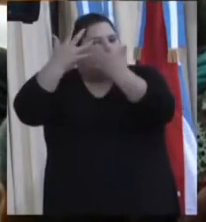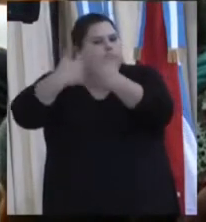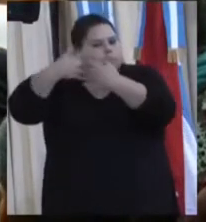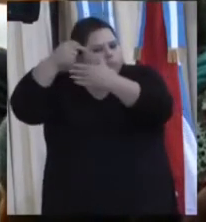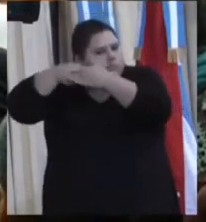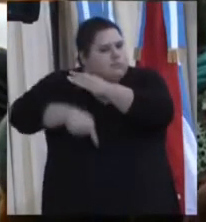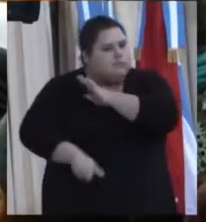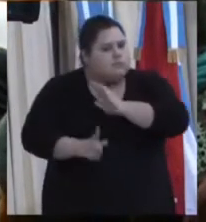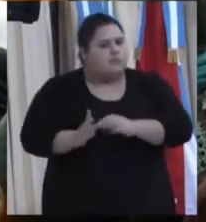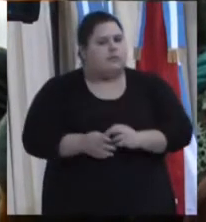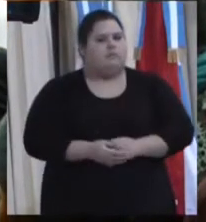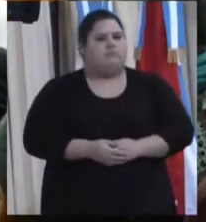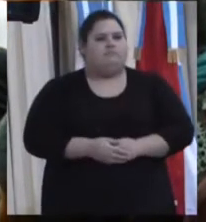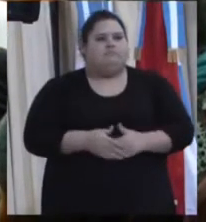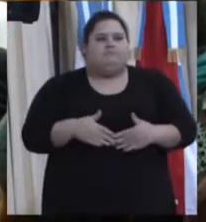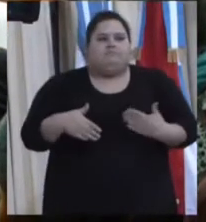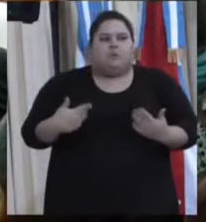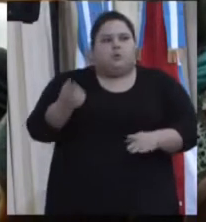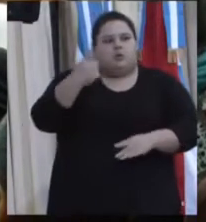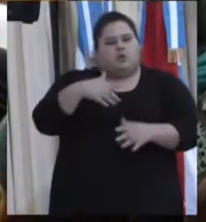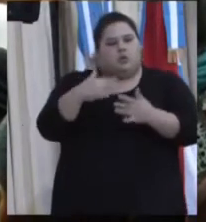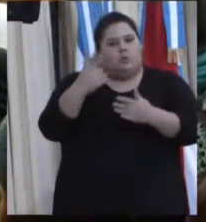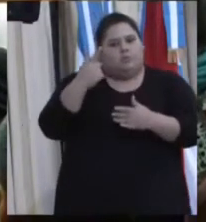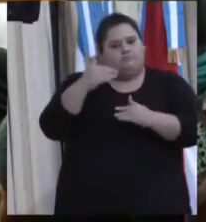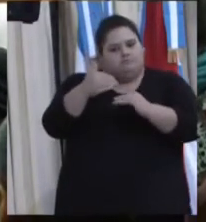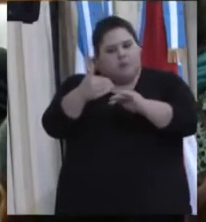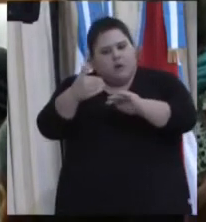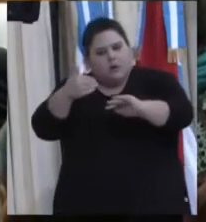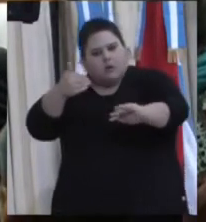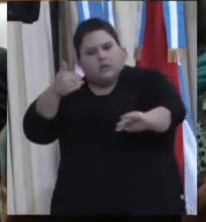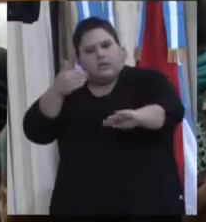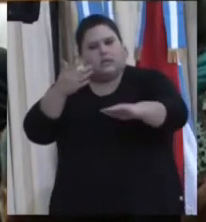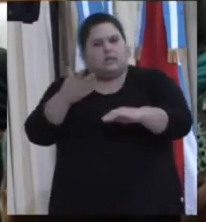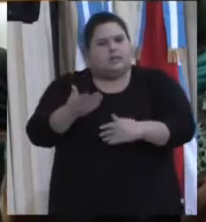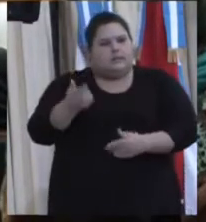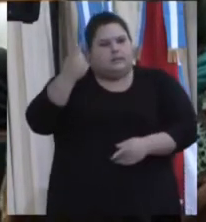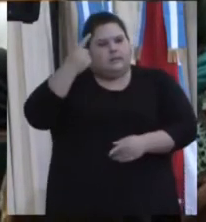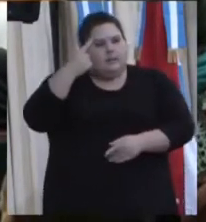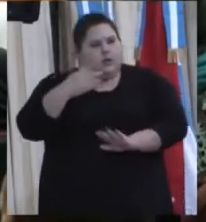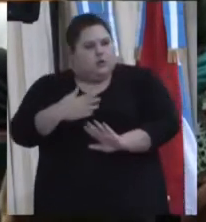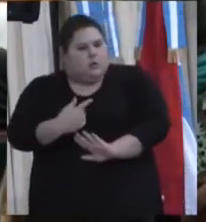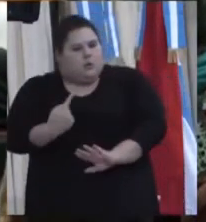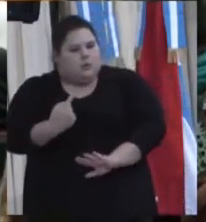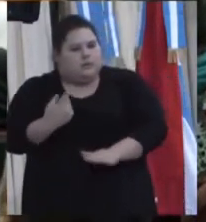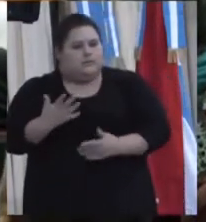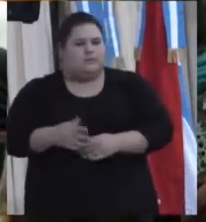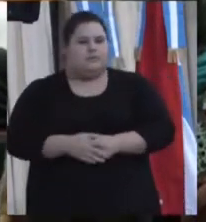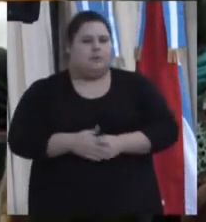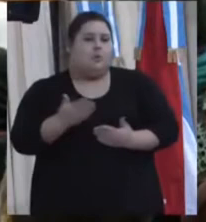sin embargo nos estamos siempre alejando de esa autoritas que podríamos tal vez reclamar en alguna